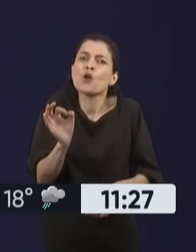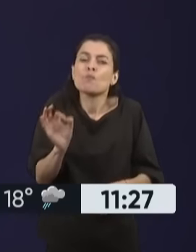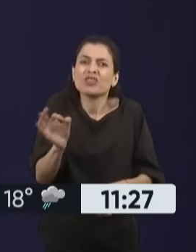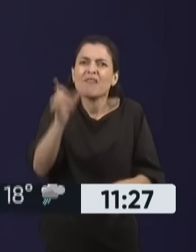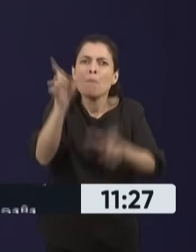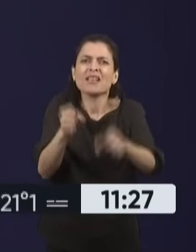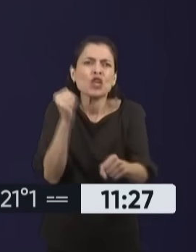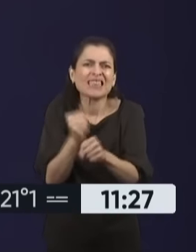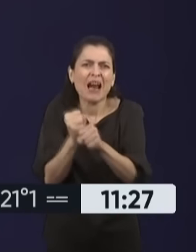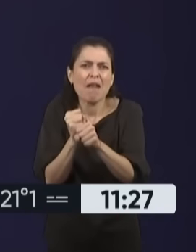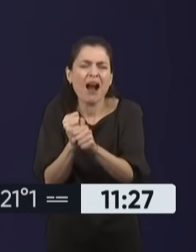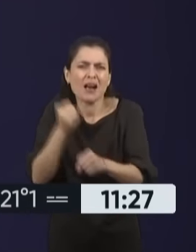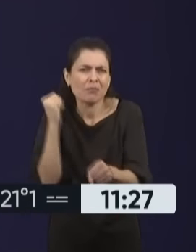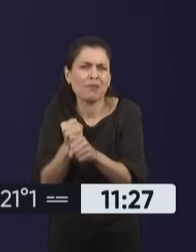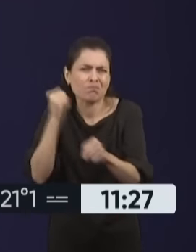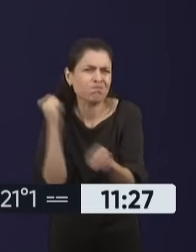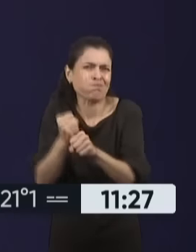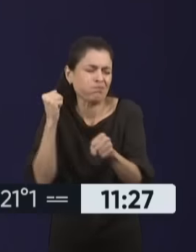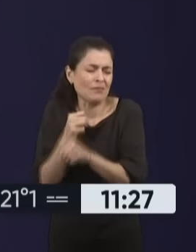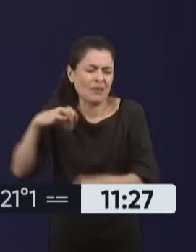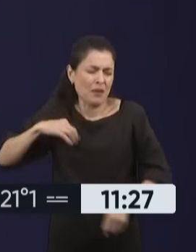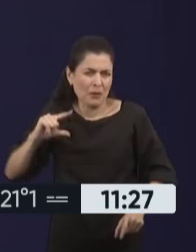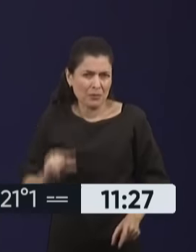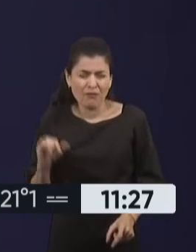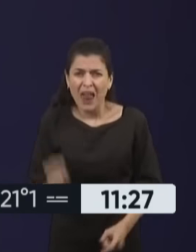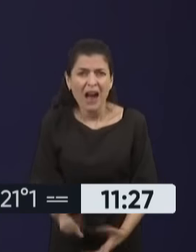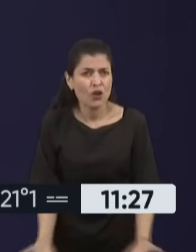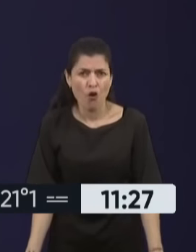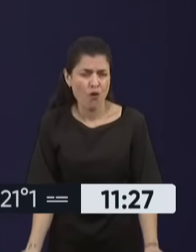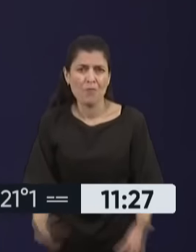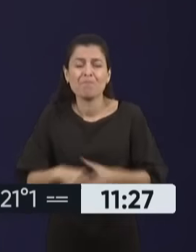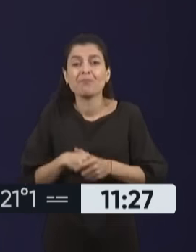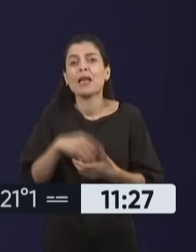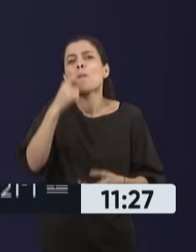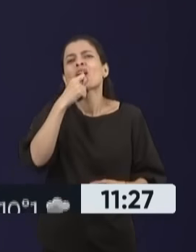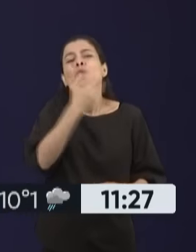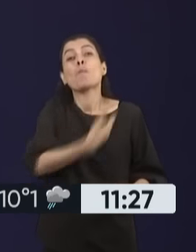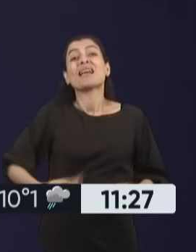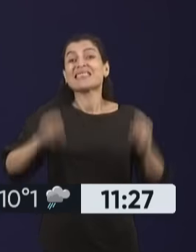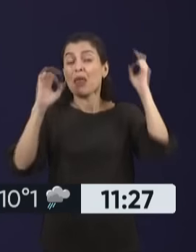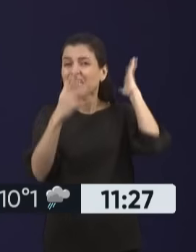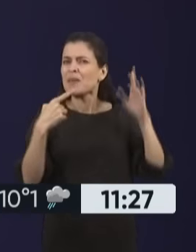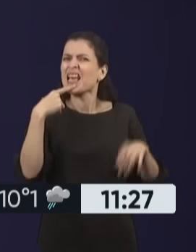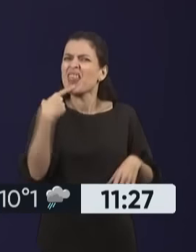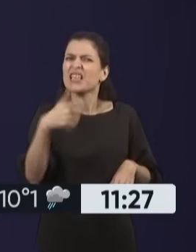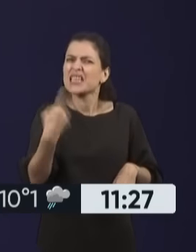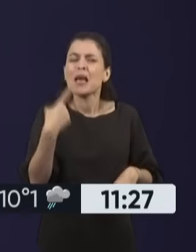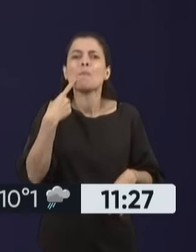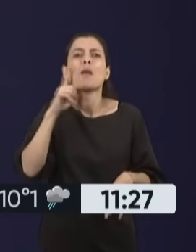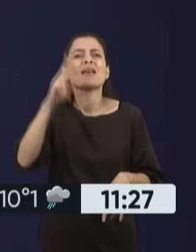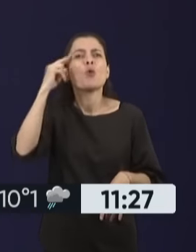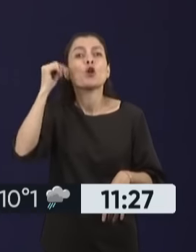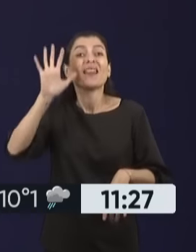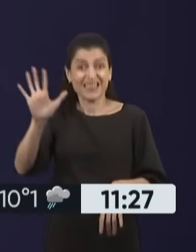trabajador destruido eh el presidente siempre pone el ejemplo de el año 95 No cuando el salario